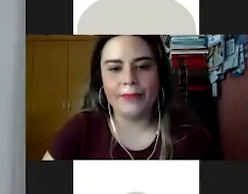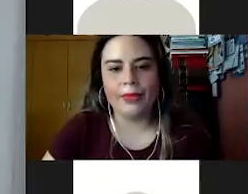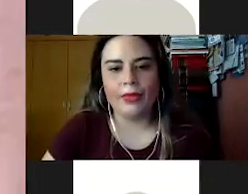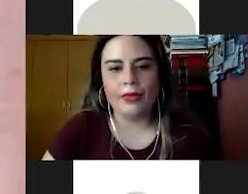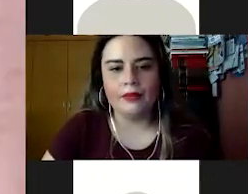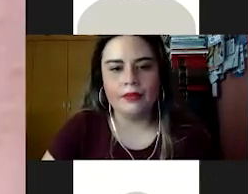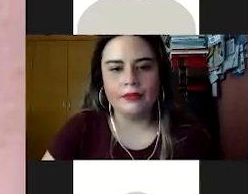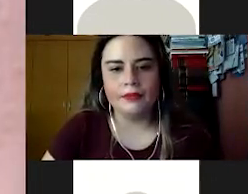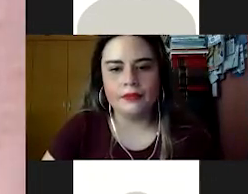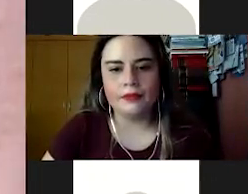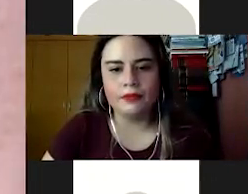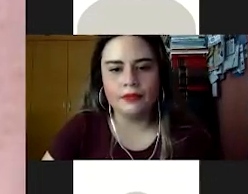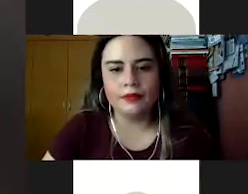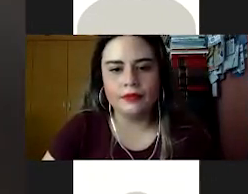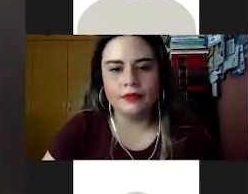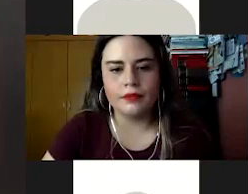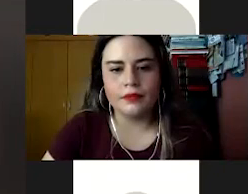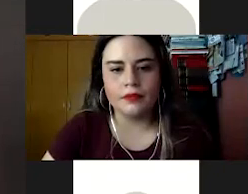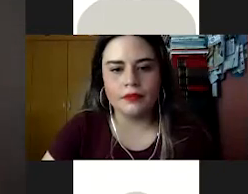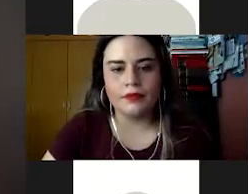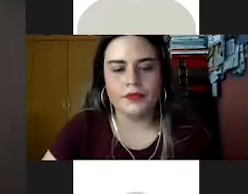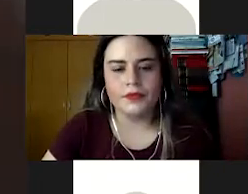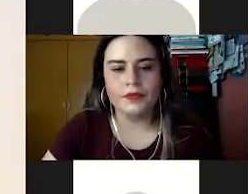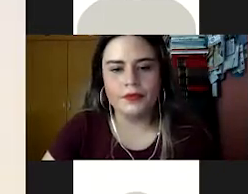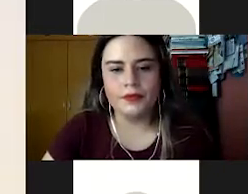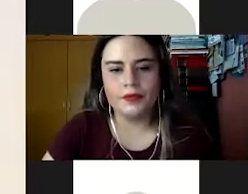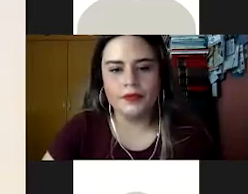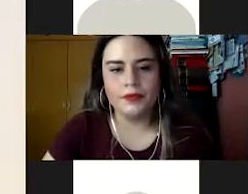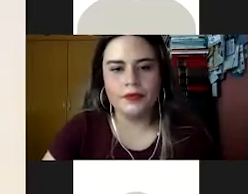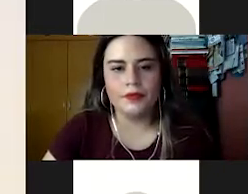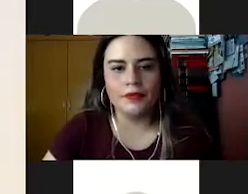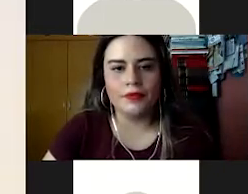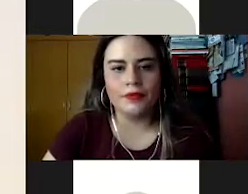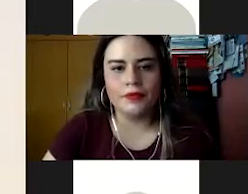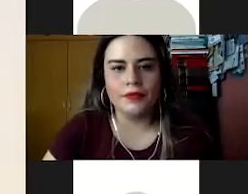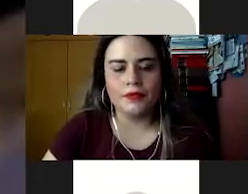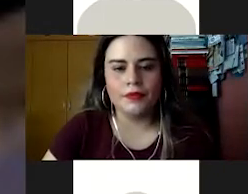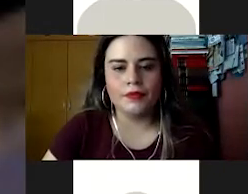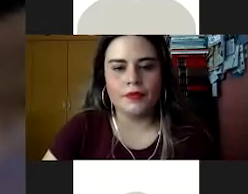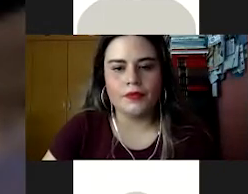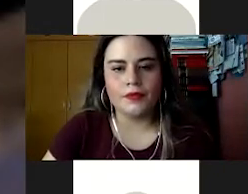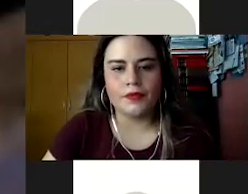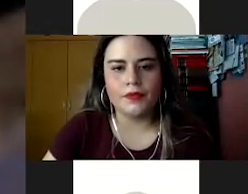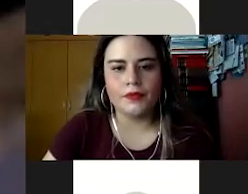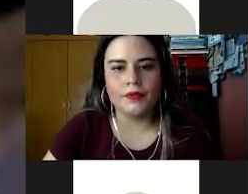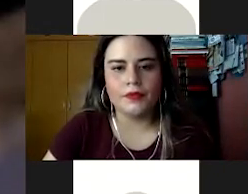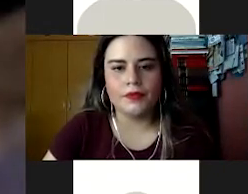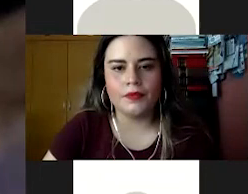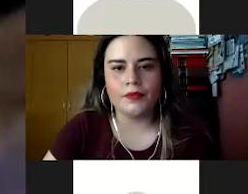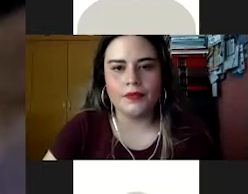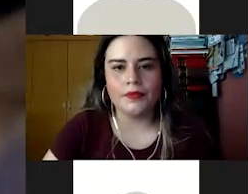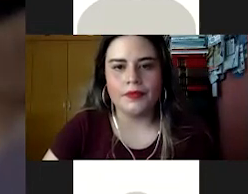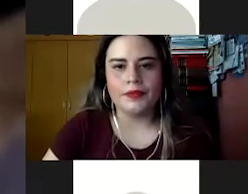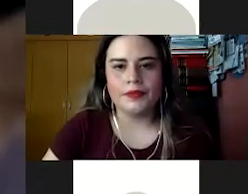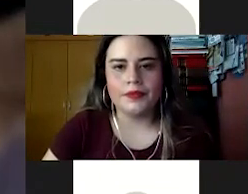en la ruta de la sostenibilidad para recuperarnos. La recuperación debe ser sostenible y con enfoque de igualdad de género, o no será